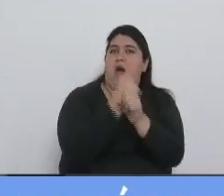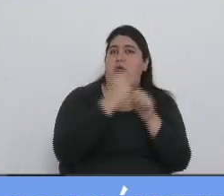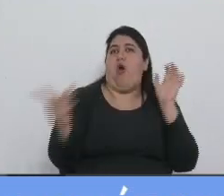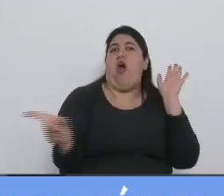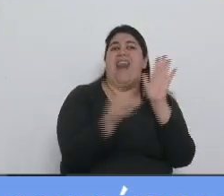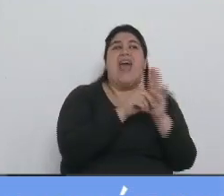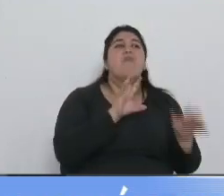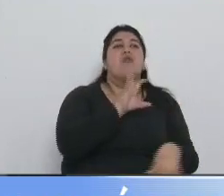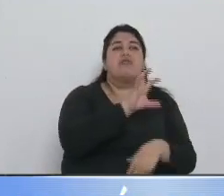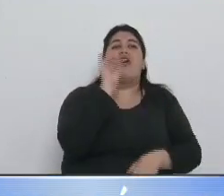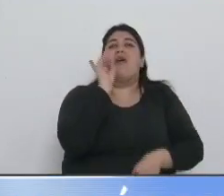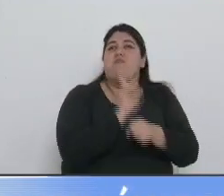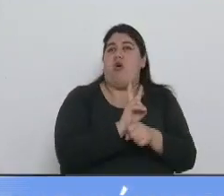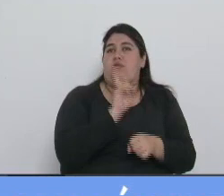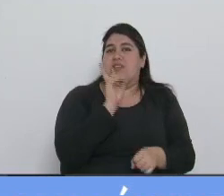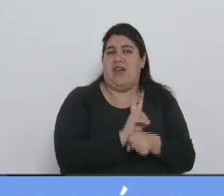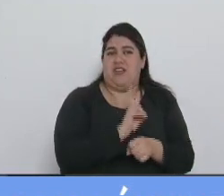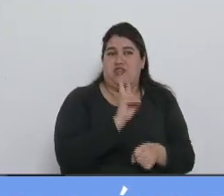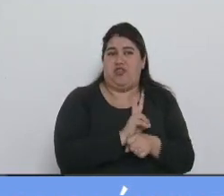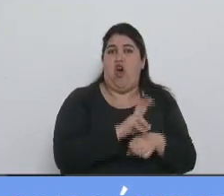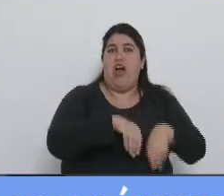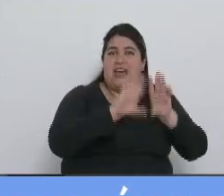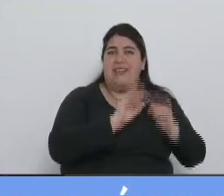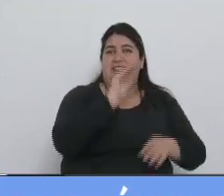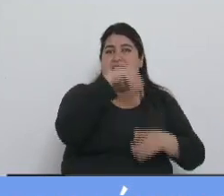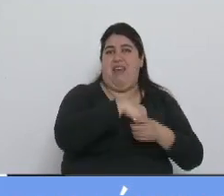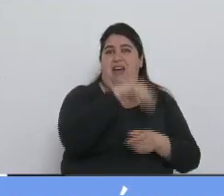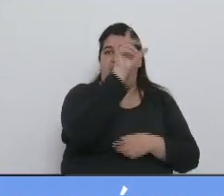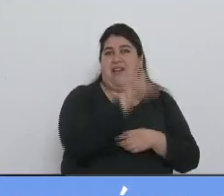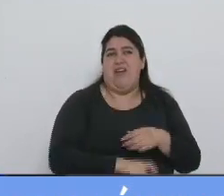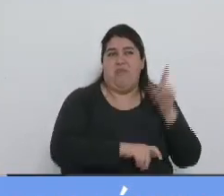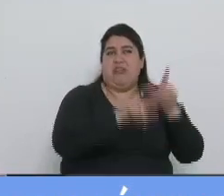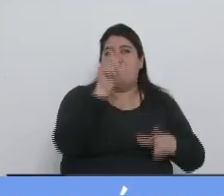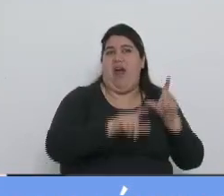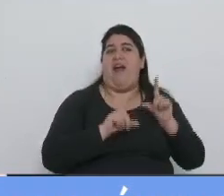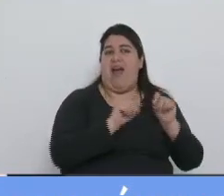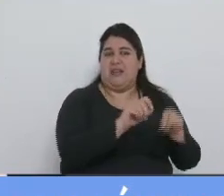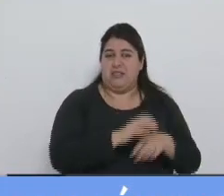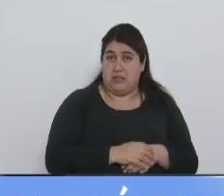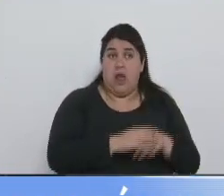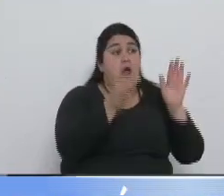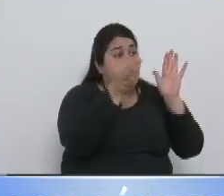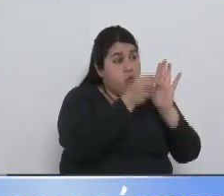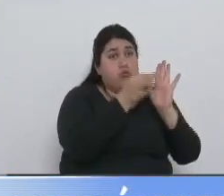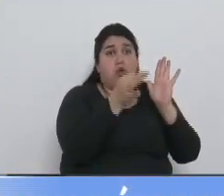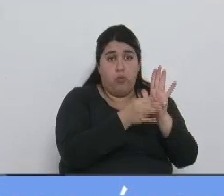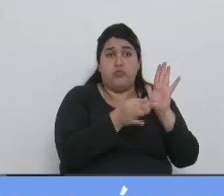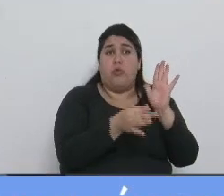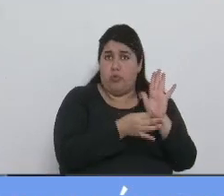de Protección Integral del Paciente con Cáncer, que también incluye en sus artículos